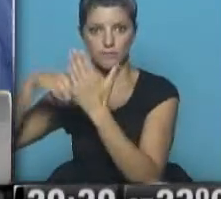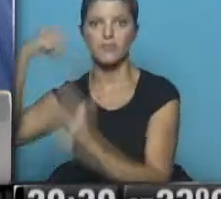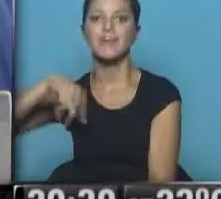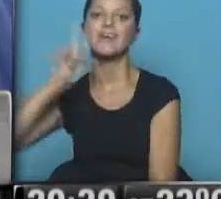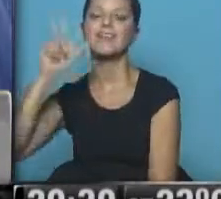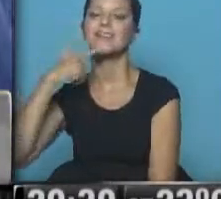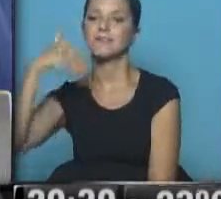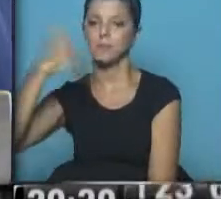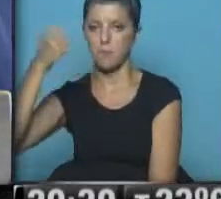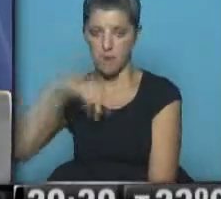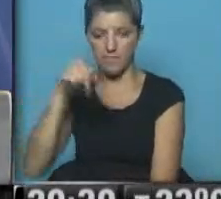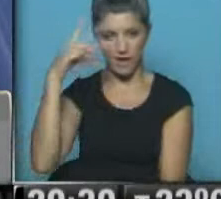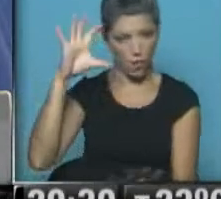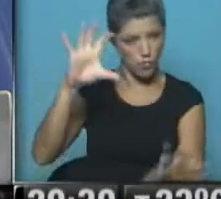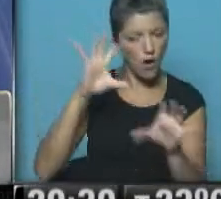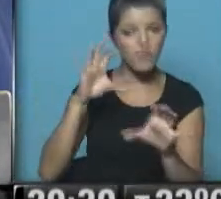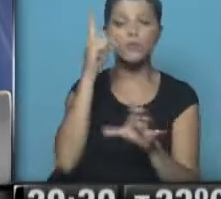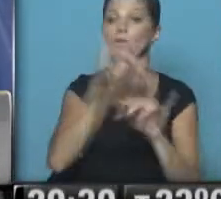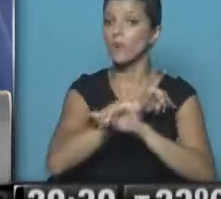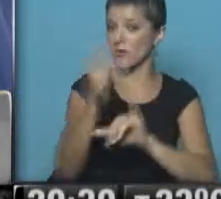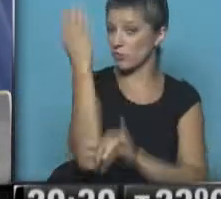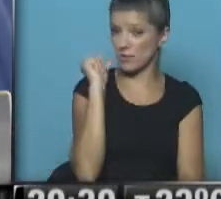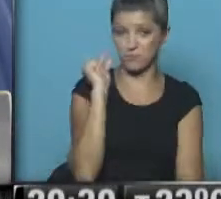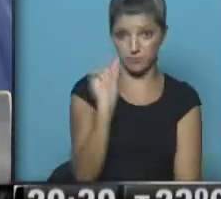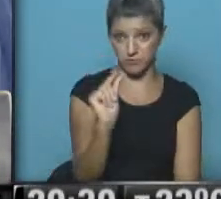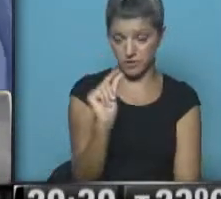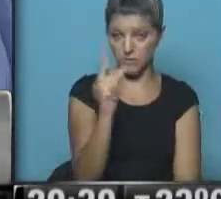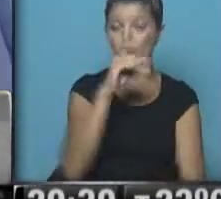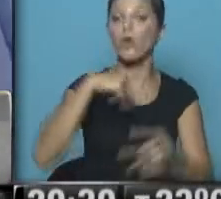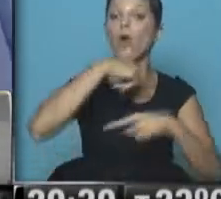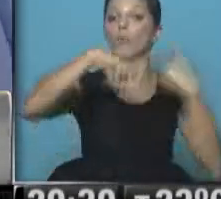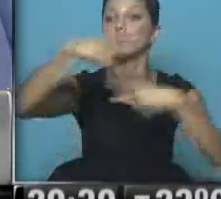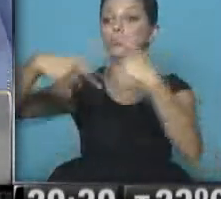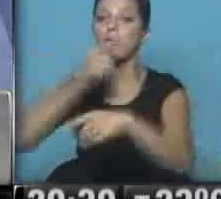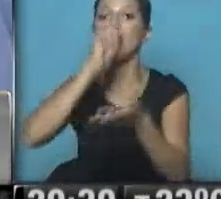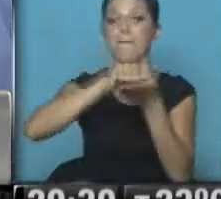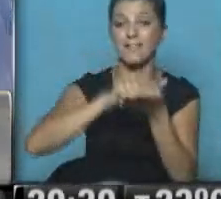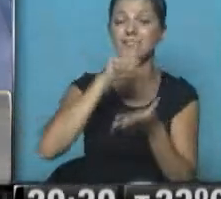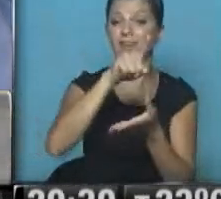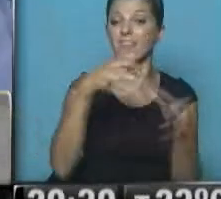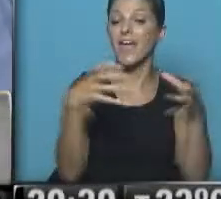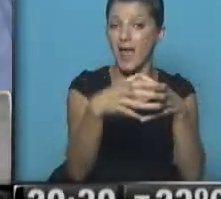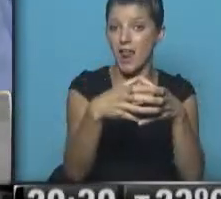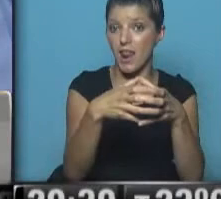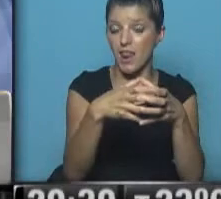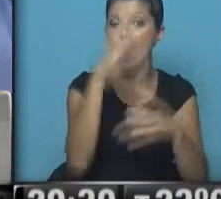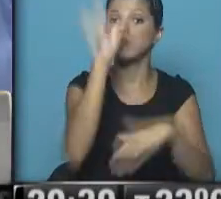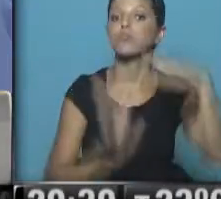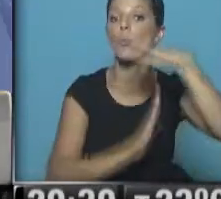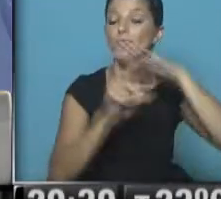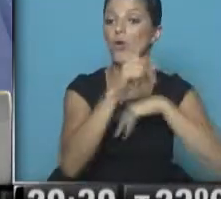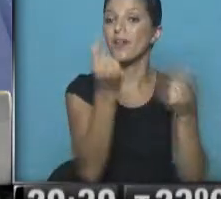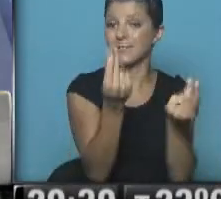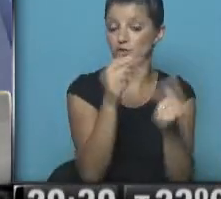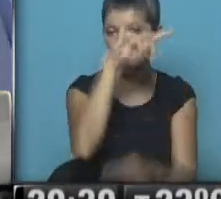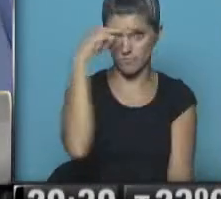nisman recordamos es una noticia de último momento un comunicado de prensa de la procuración del tesoro de la